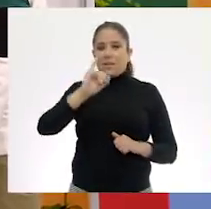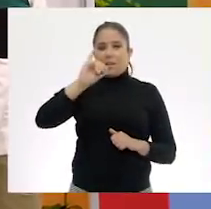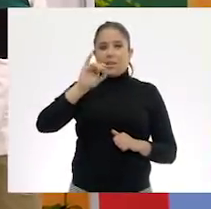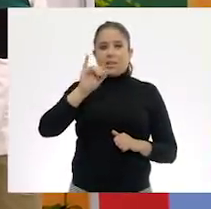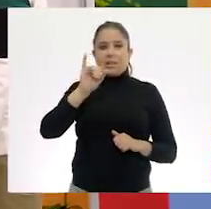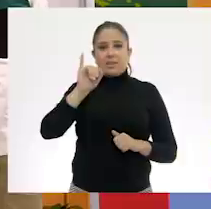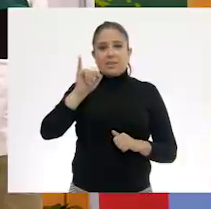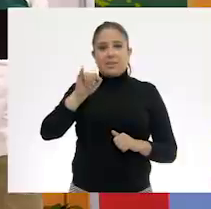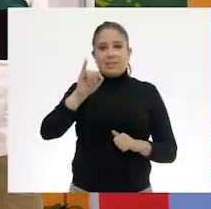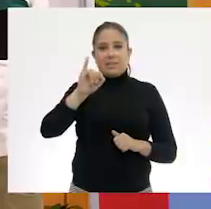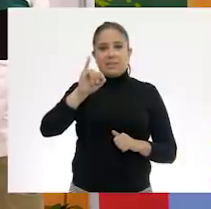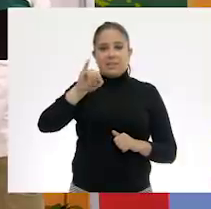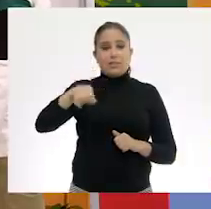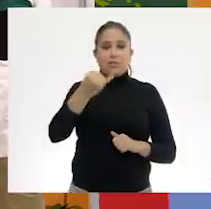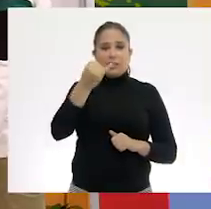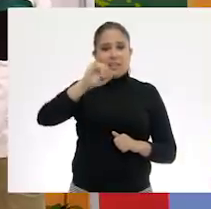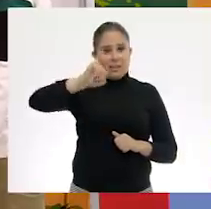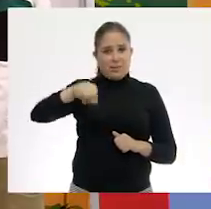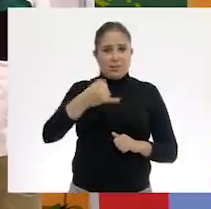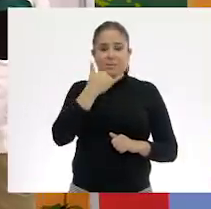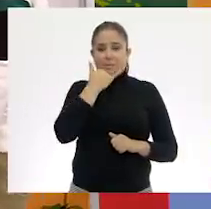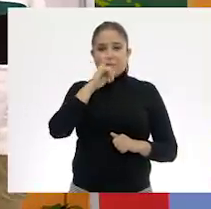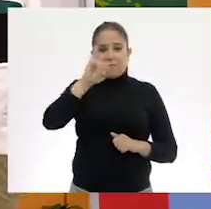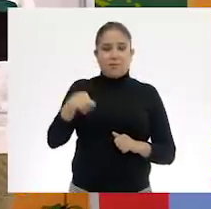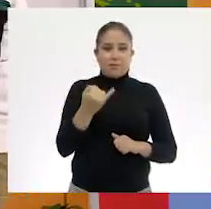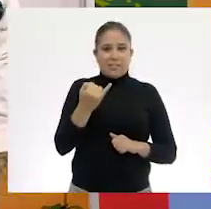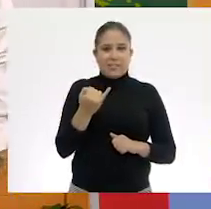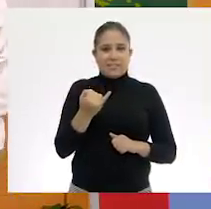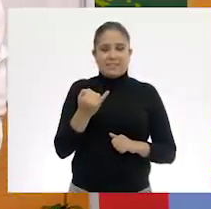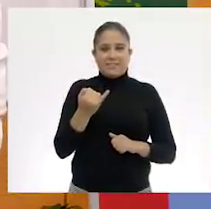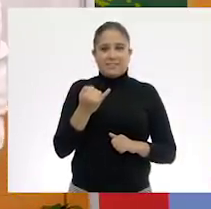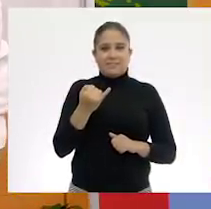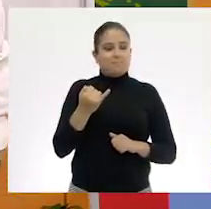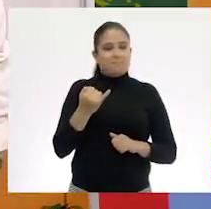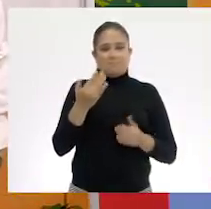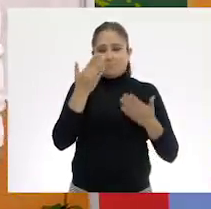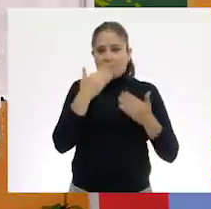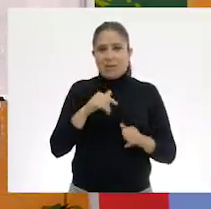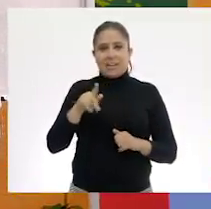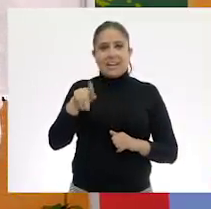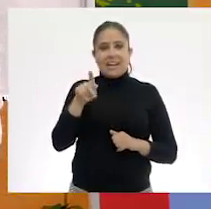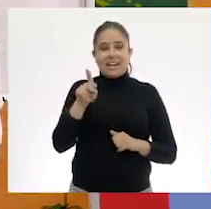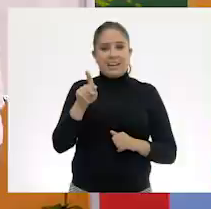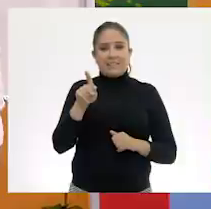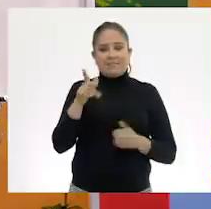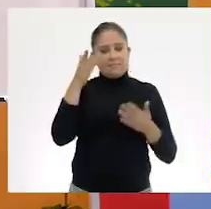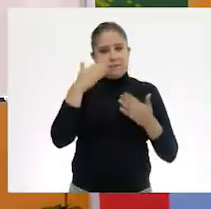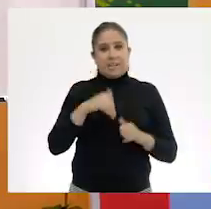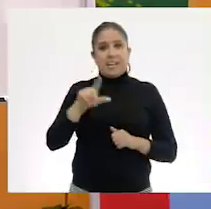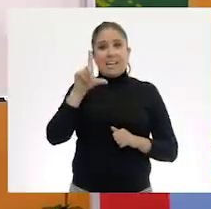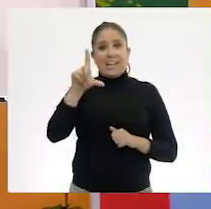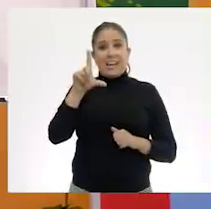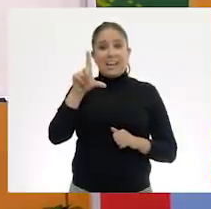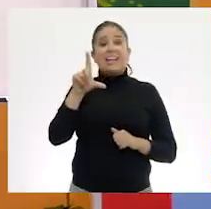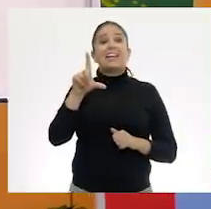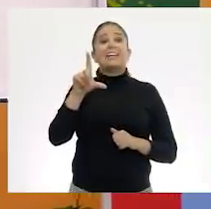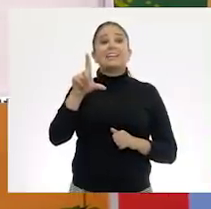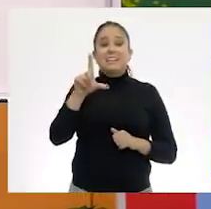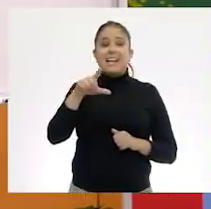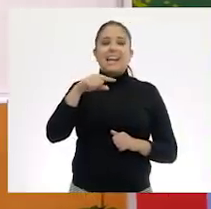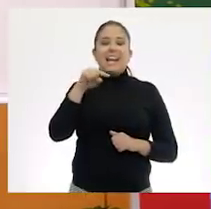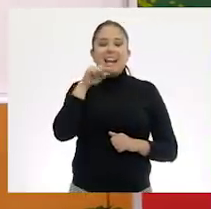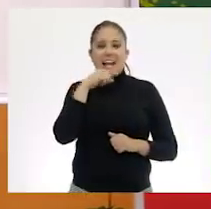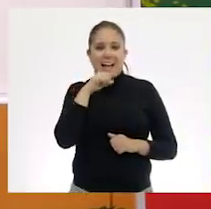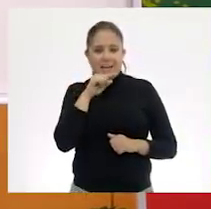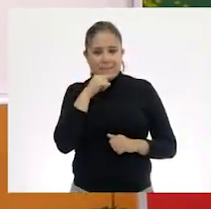L. J, perdón. J. H, I, J, tampoco. No. K, no. No. L, L. Llegamos al lápiz. Muy